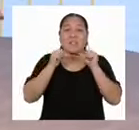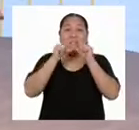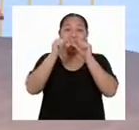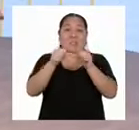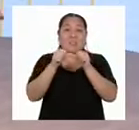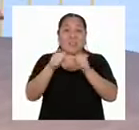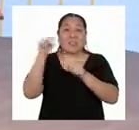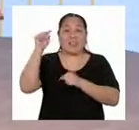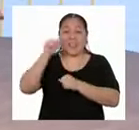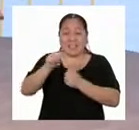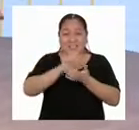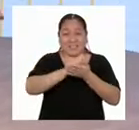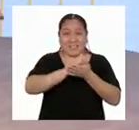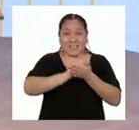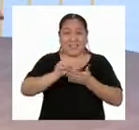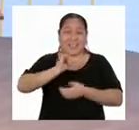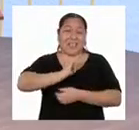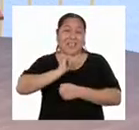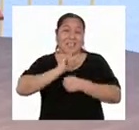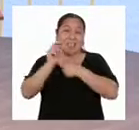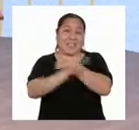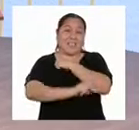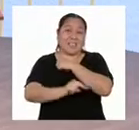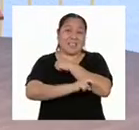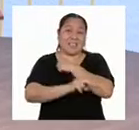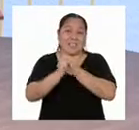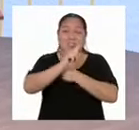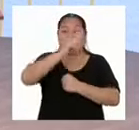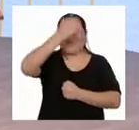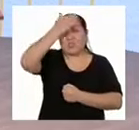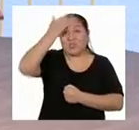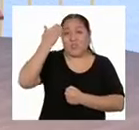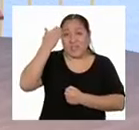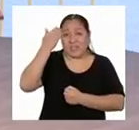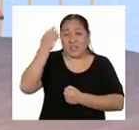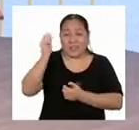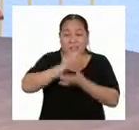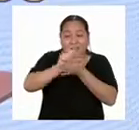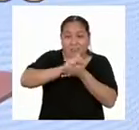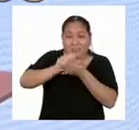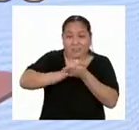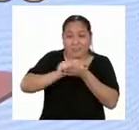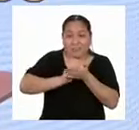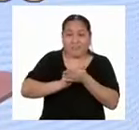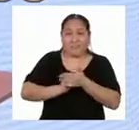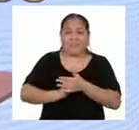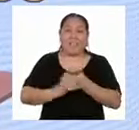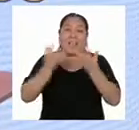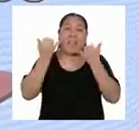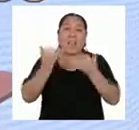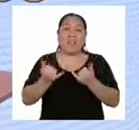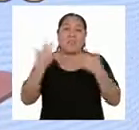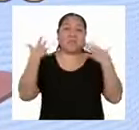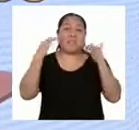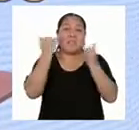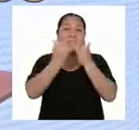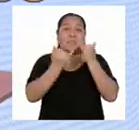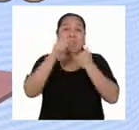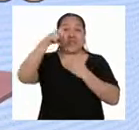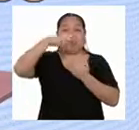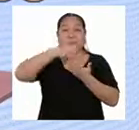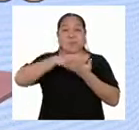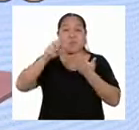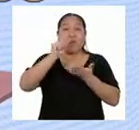continuaremos con ese texto de la identidad nacional. Así que no se olviden de sus anotaciones. Ahora, para terminar esta